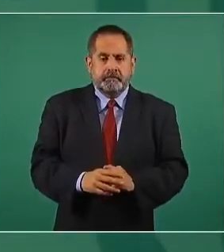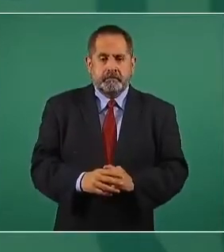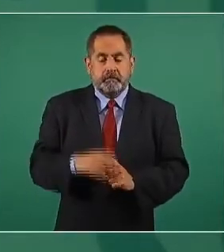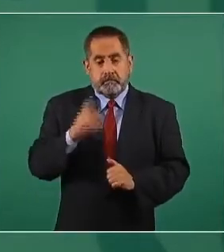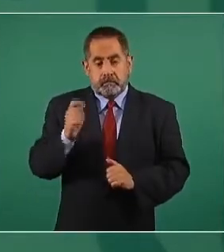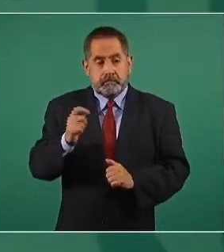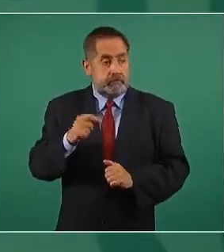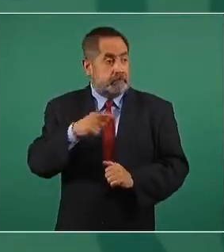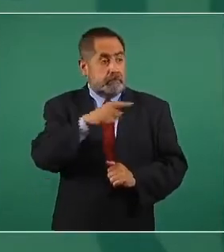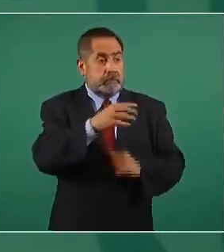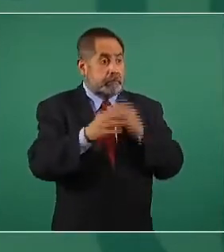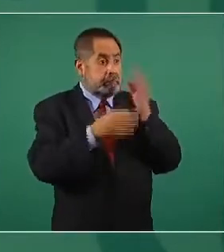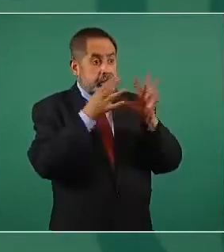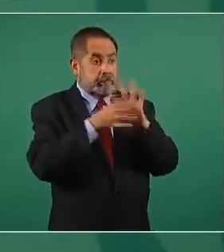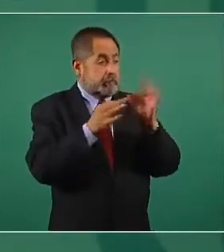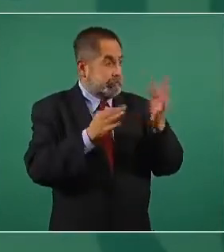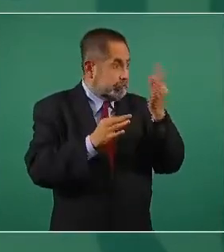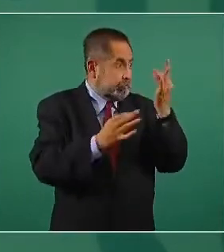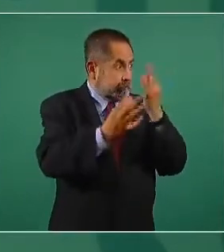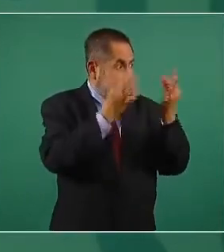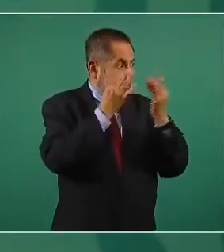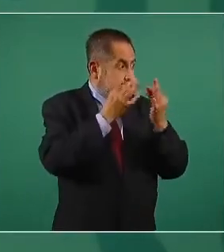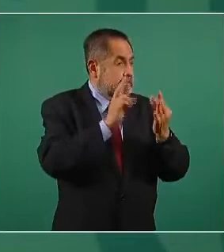la propaganda